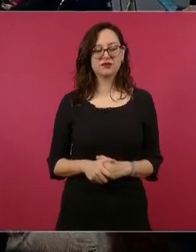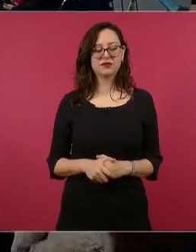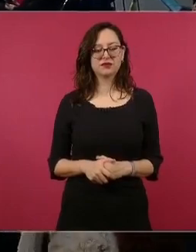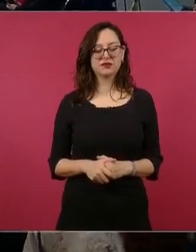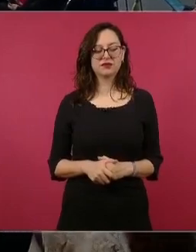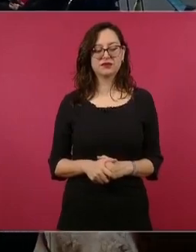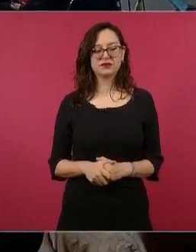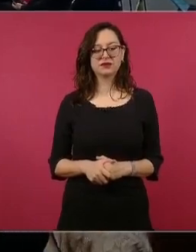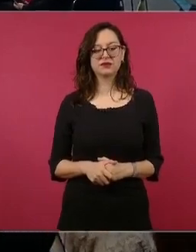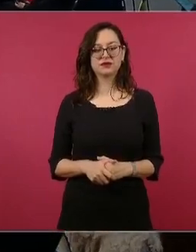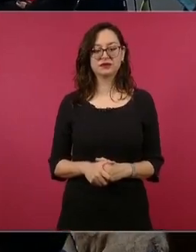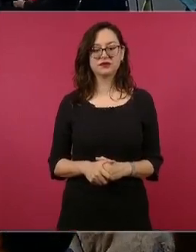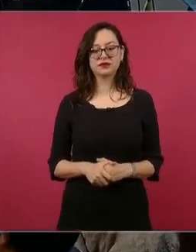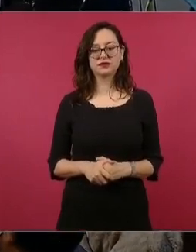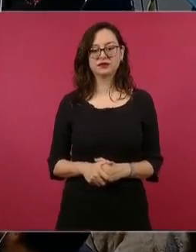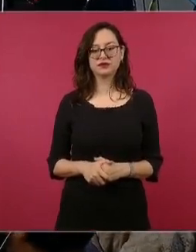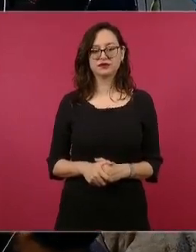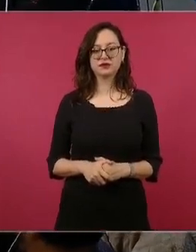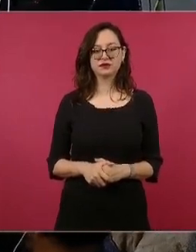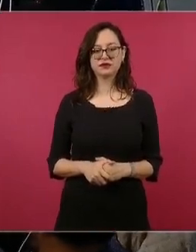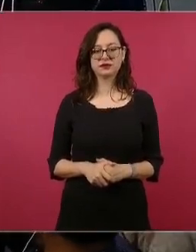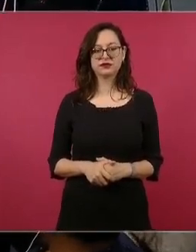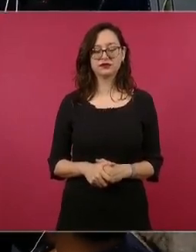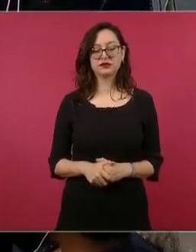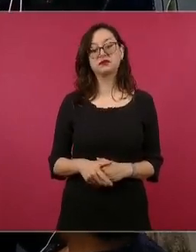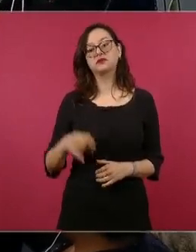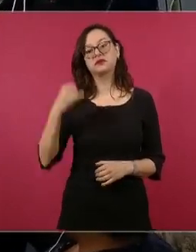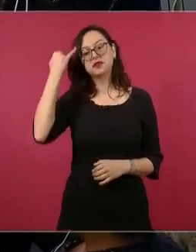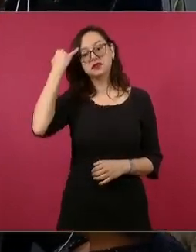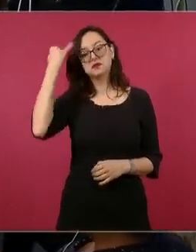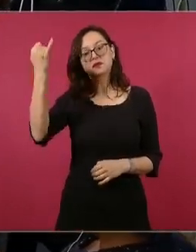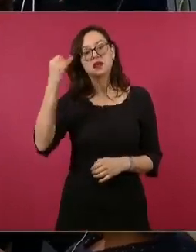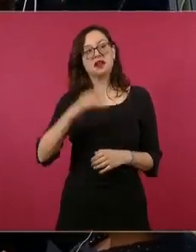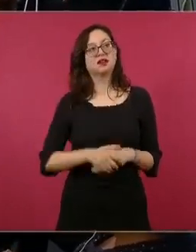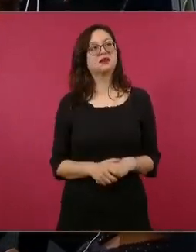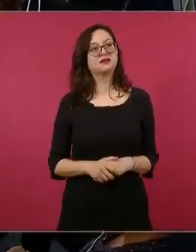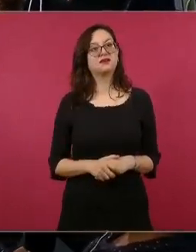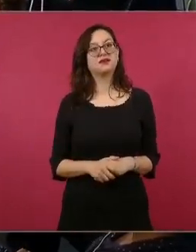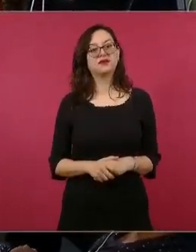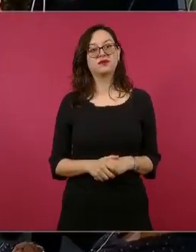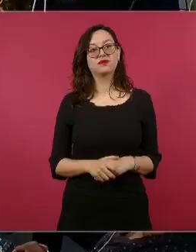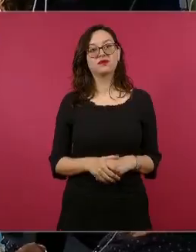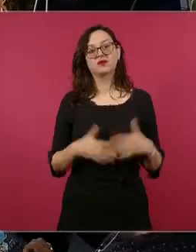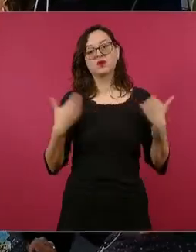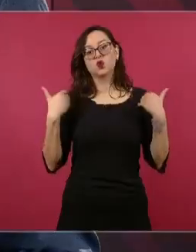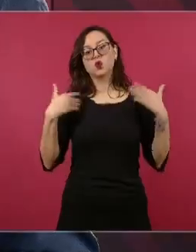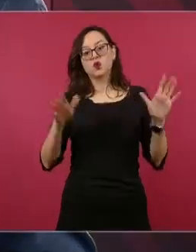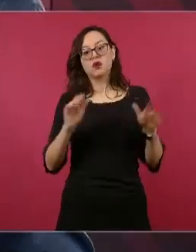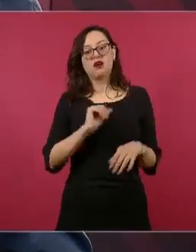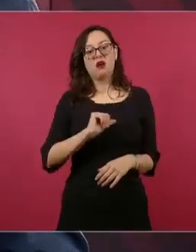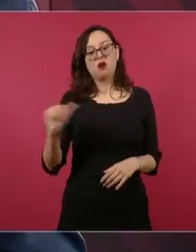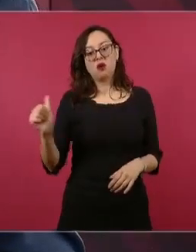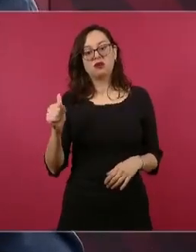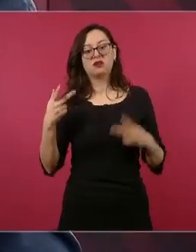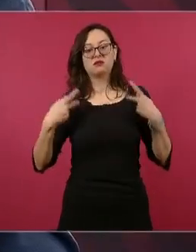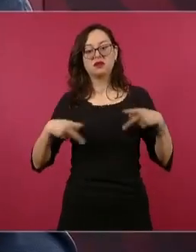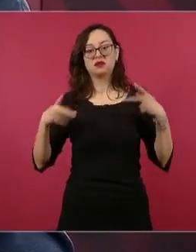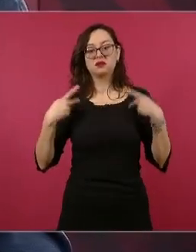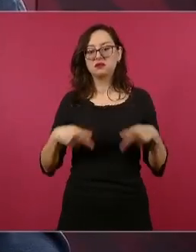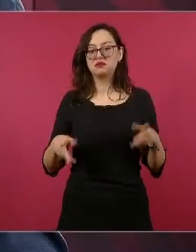que hubiese llegado una persona sin principios sin ideales